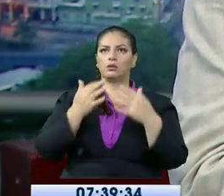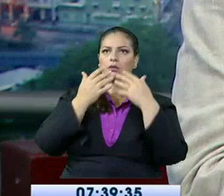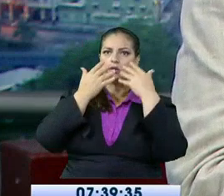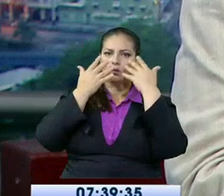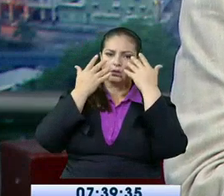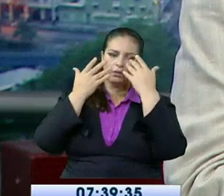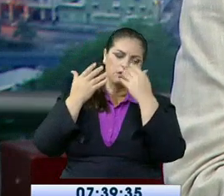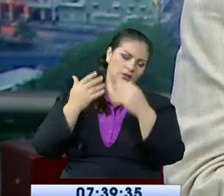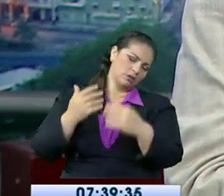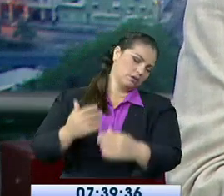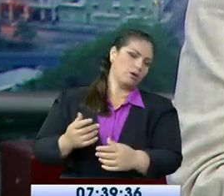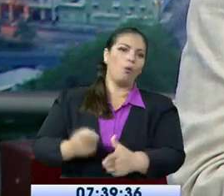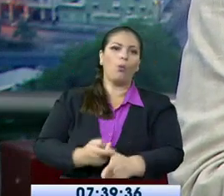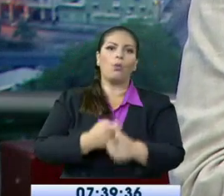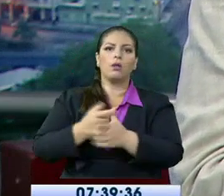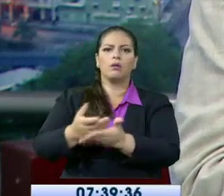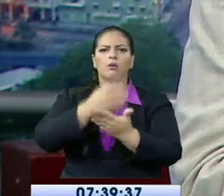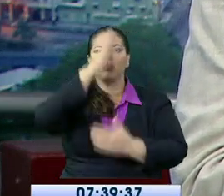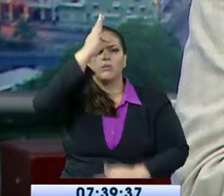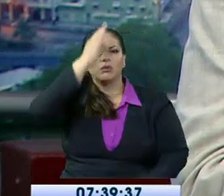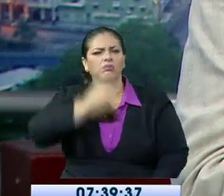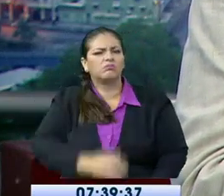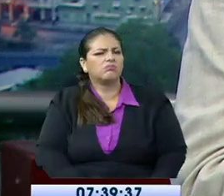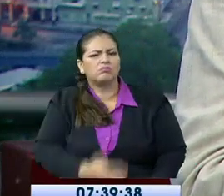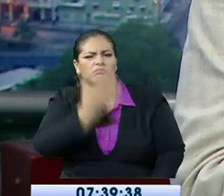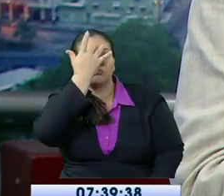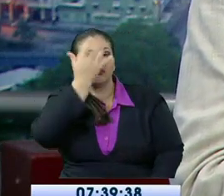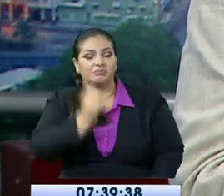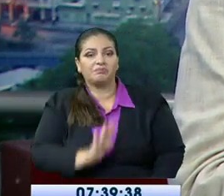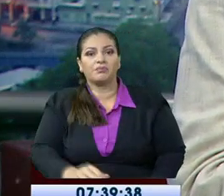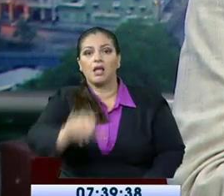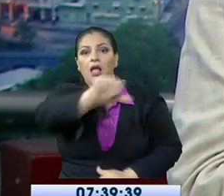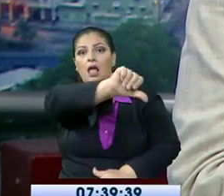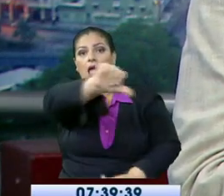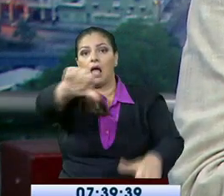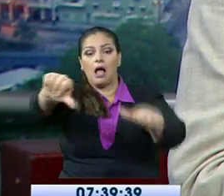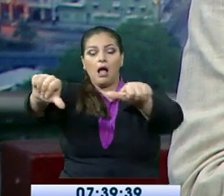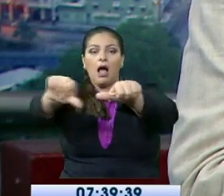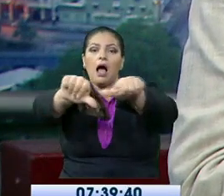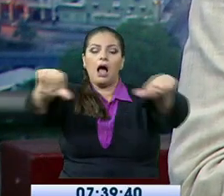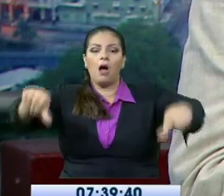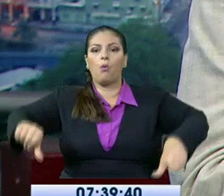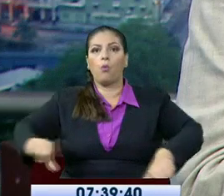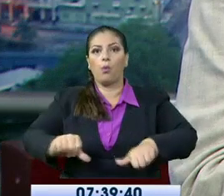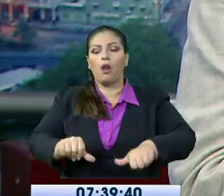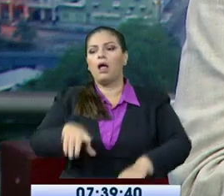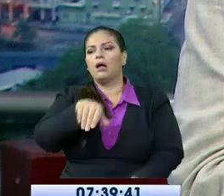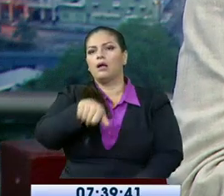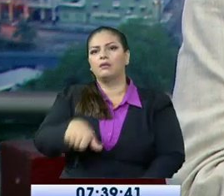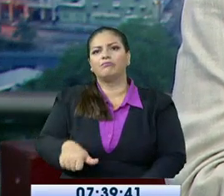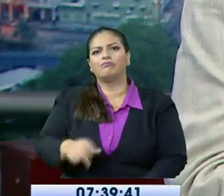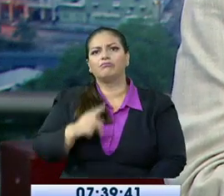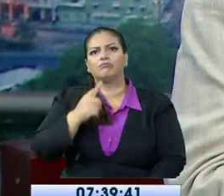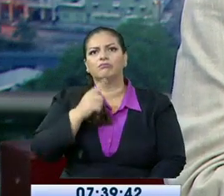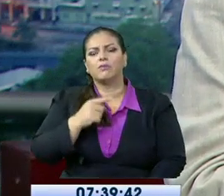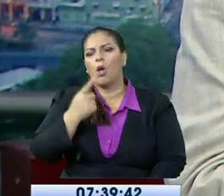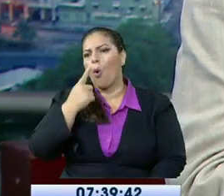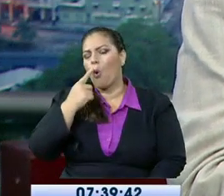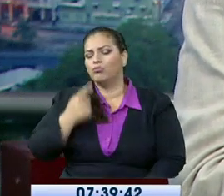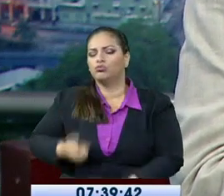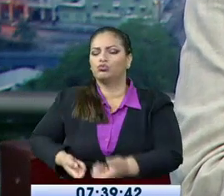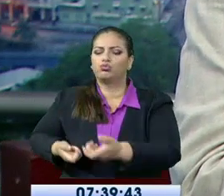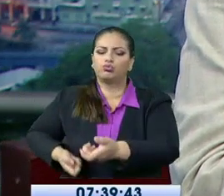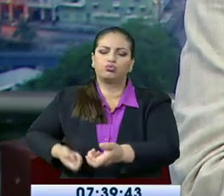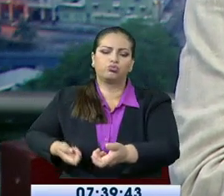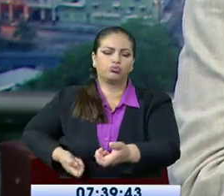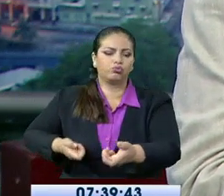Viejo, capital de la provincia de Manabí. La aparente intoxicación masiva registrada cuando alrededor de 100 personas